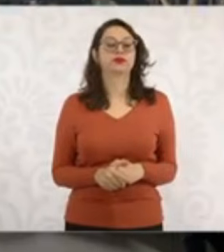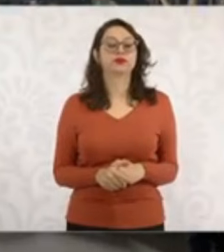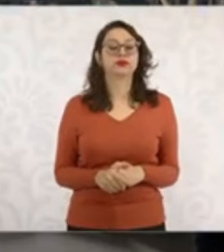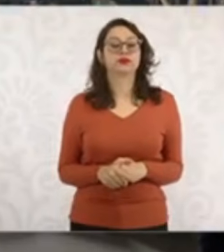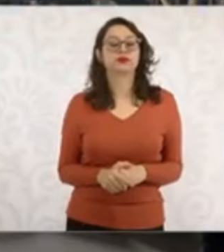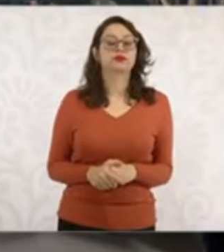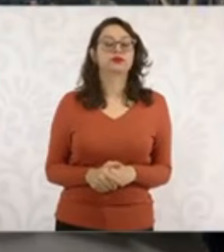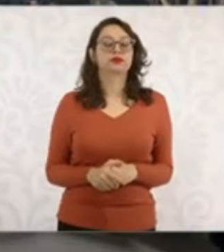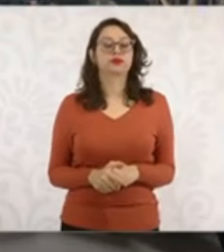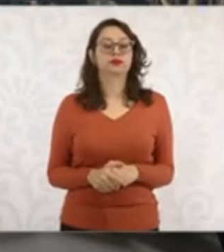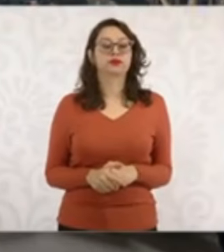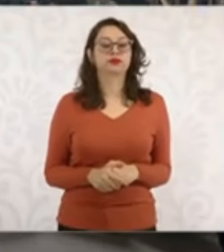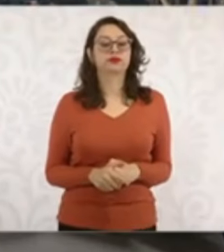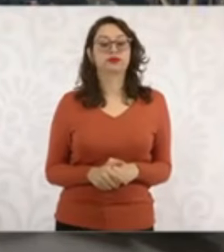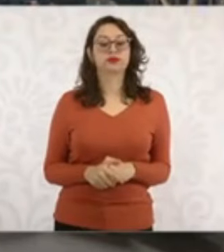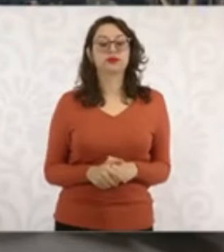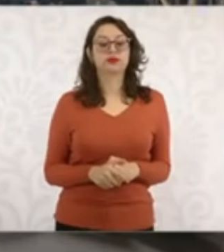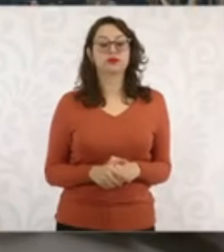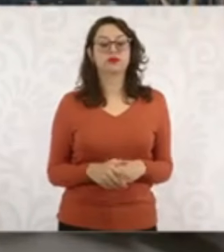Las características del tomógrafo.